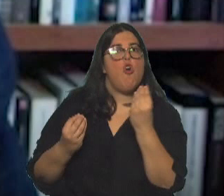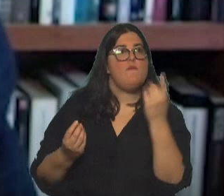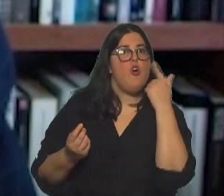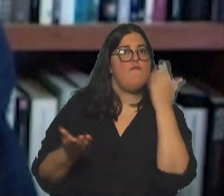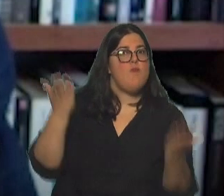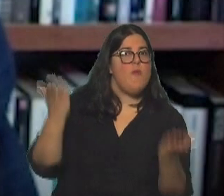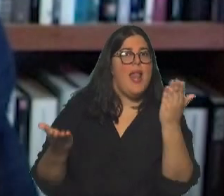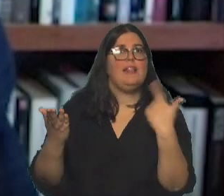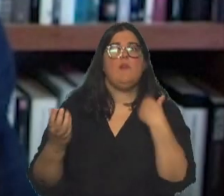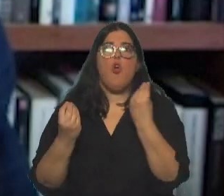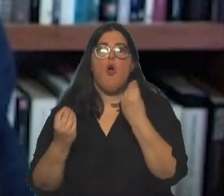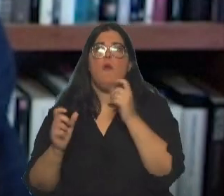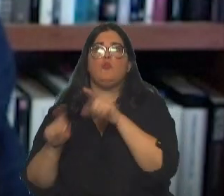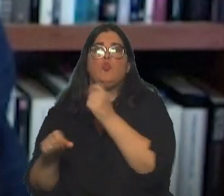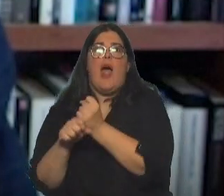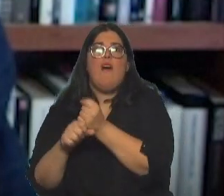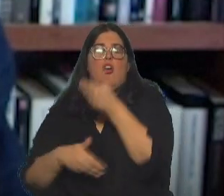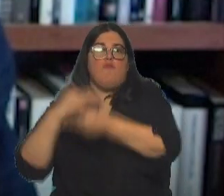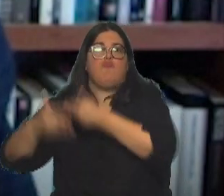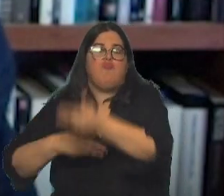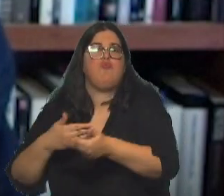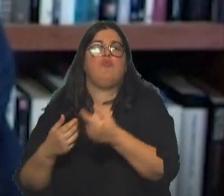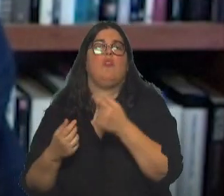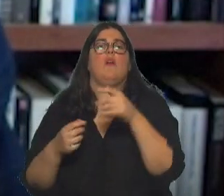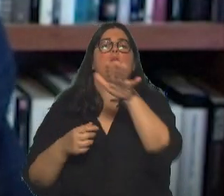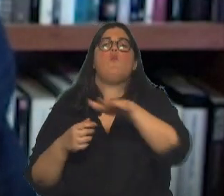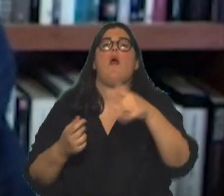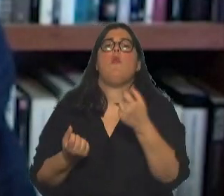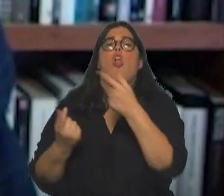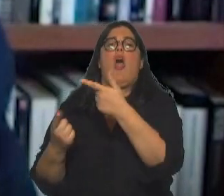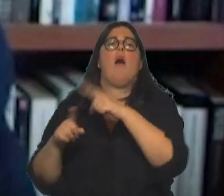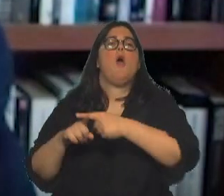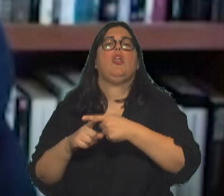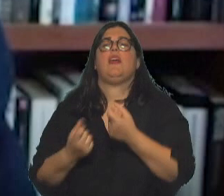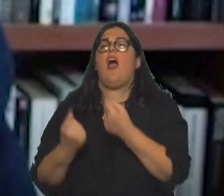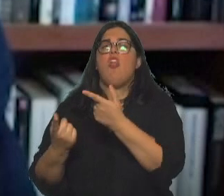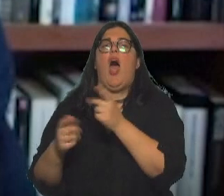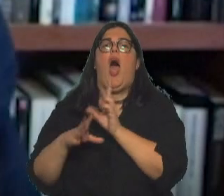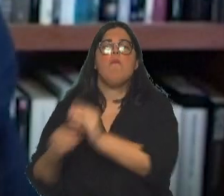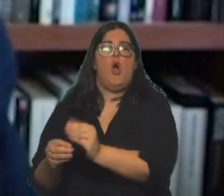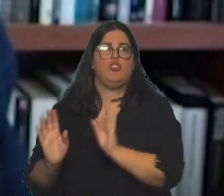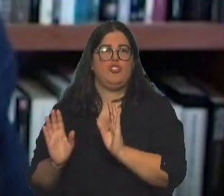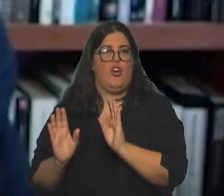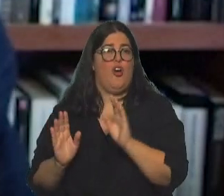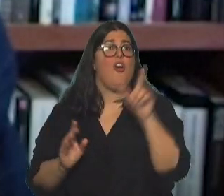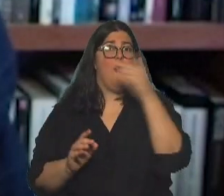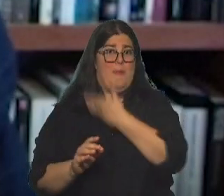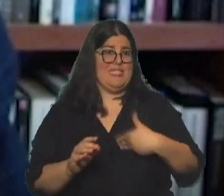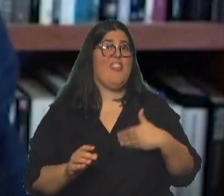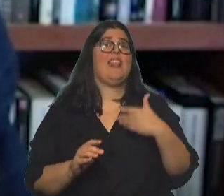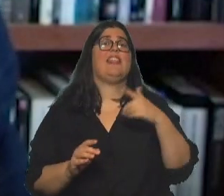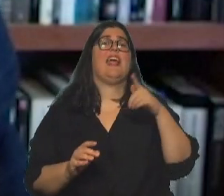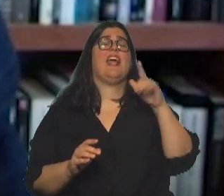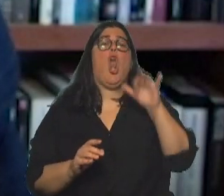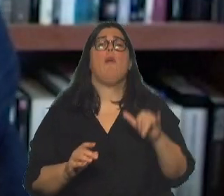serán necesarios, la legitimidad política que tiene López Obrador, que no tendrá